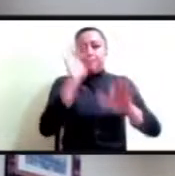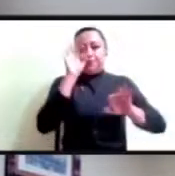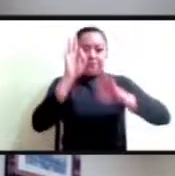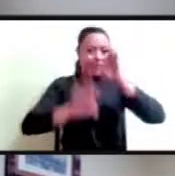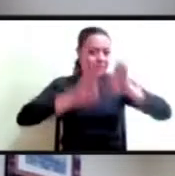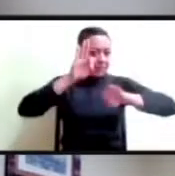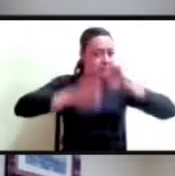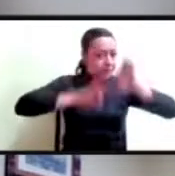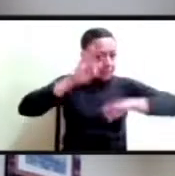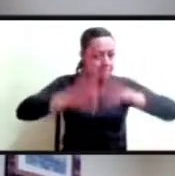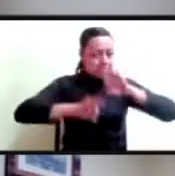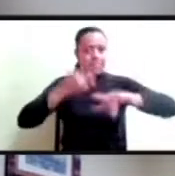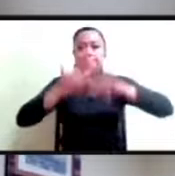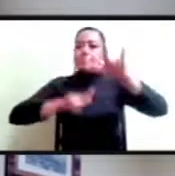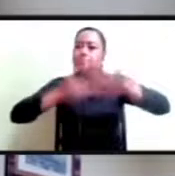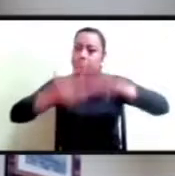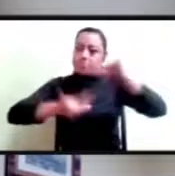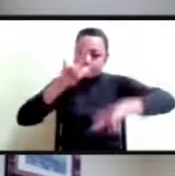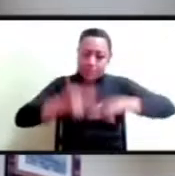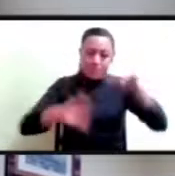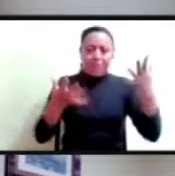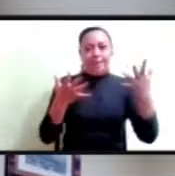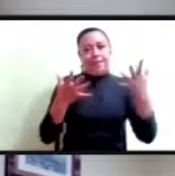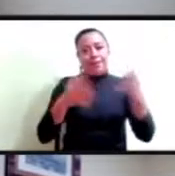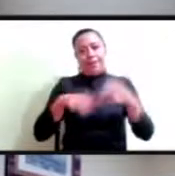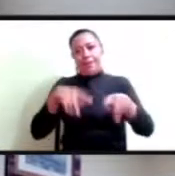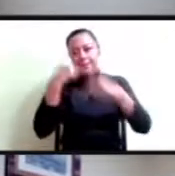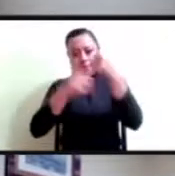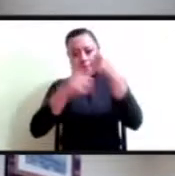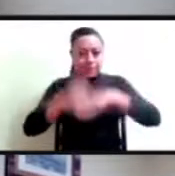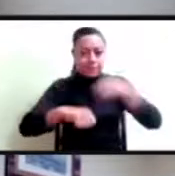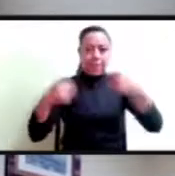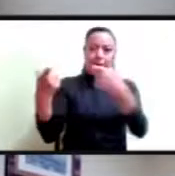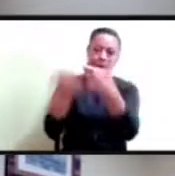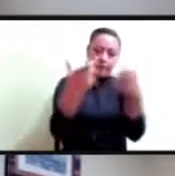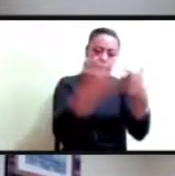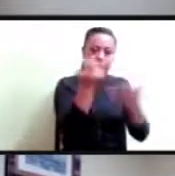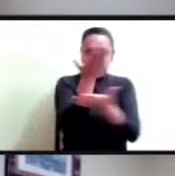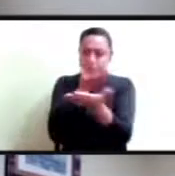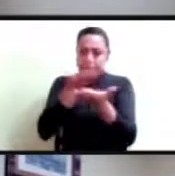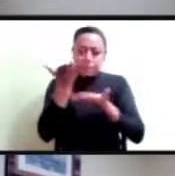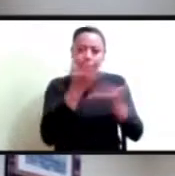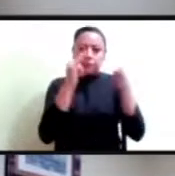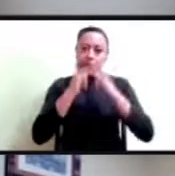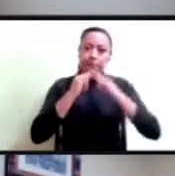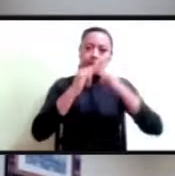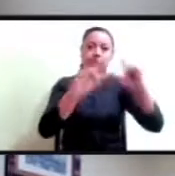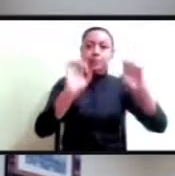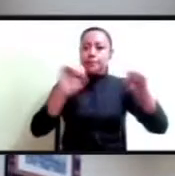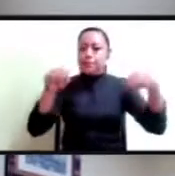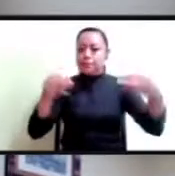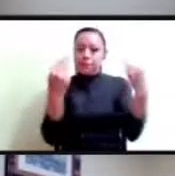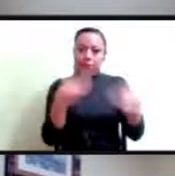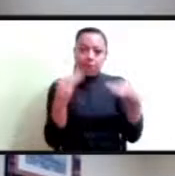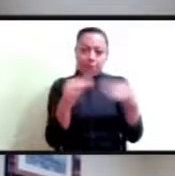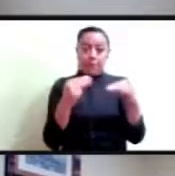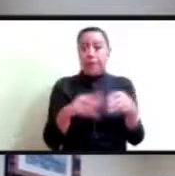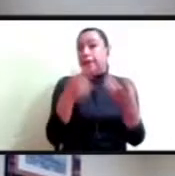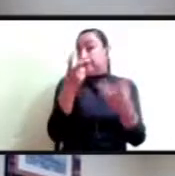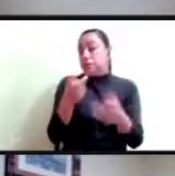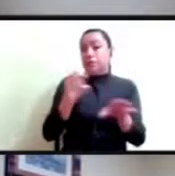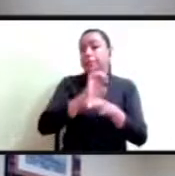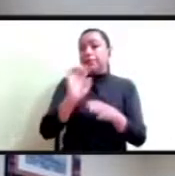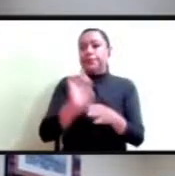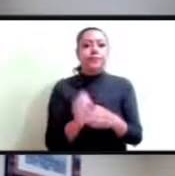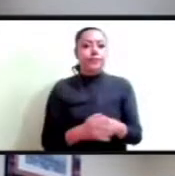tiendas, cooperativas, tianguis o mercados. De tal suerte que la